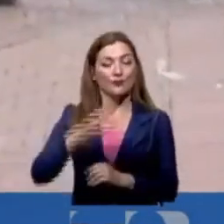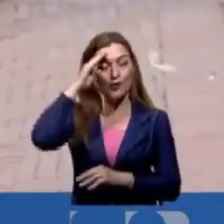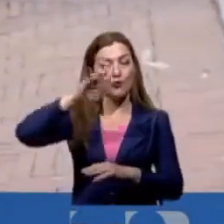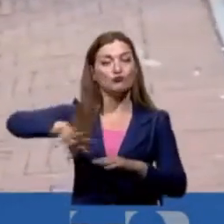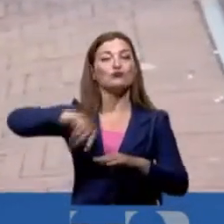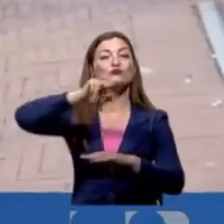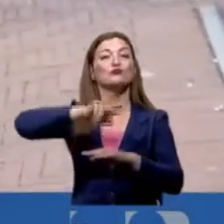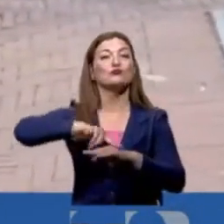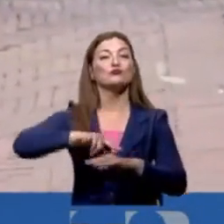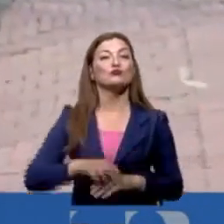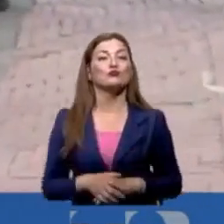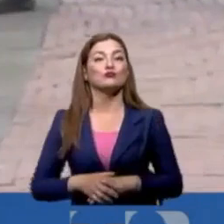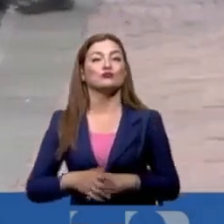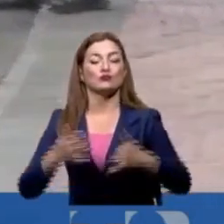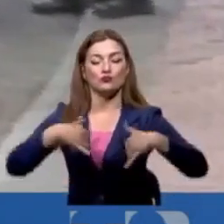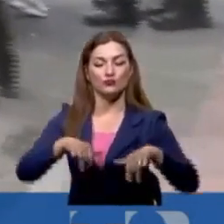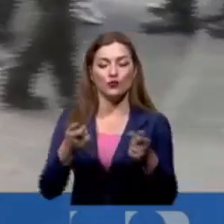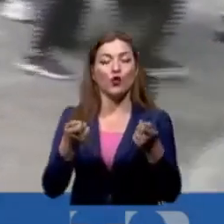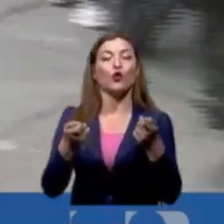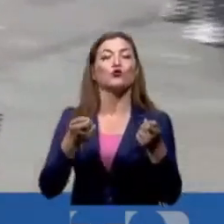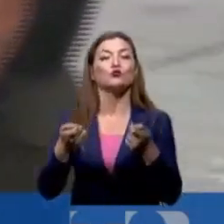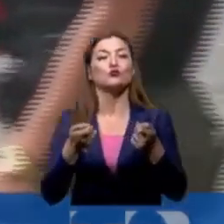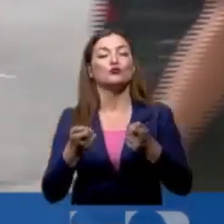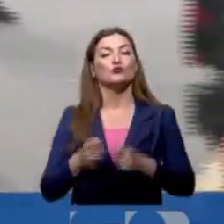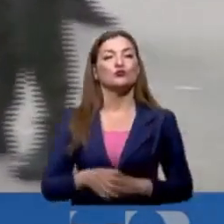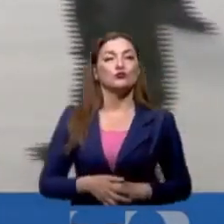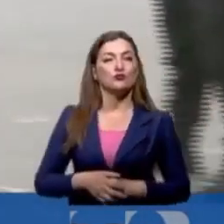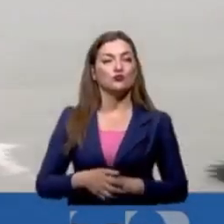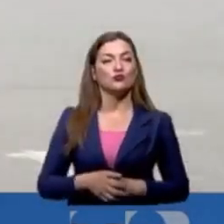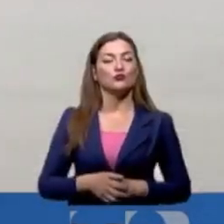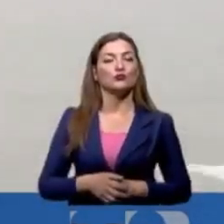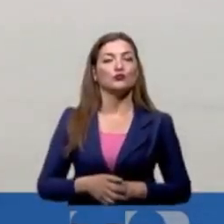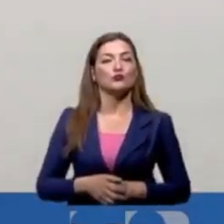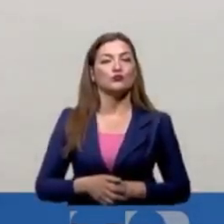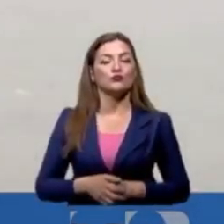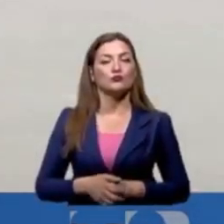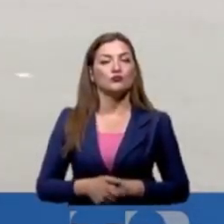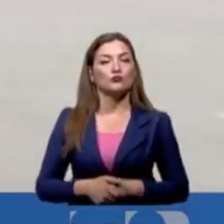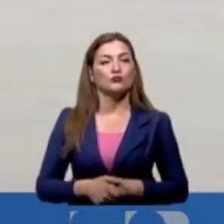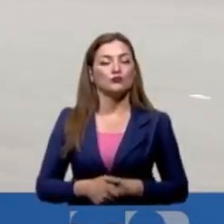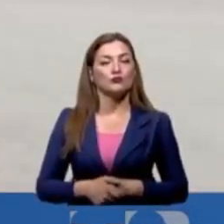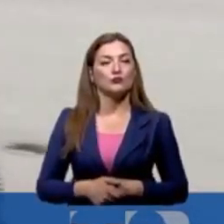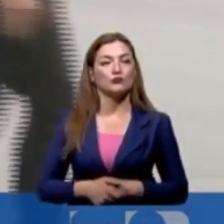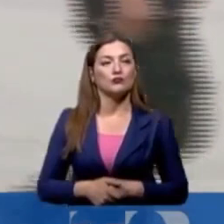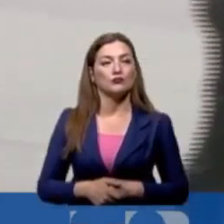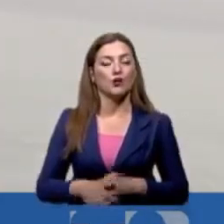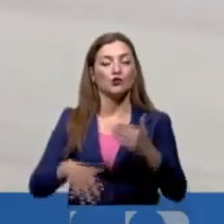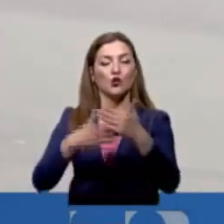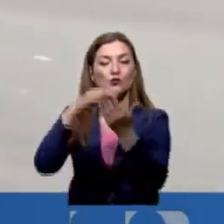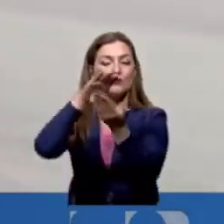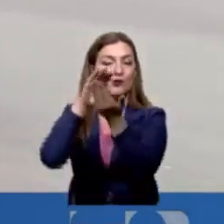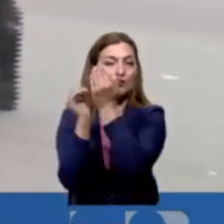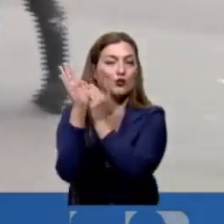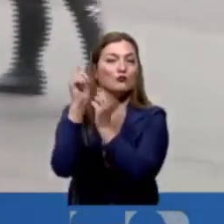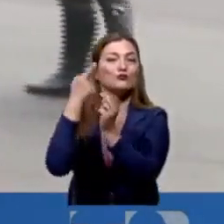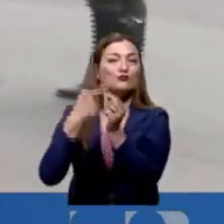Policía Nacional continúa ejecutando estos operativos de control y de seguridad en todo el centro histórico de Quito.